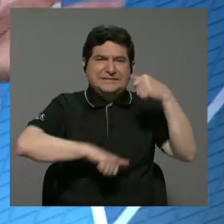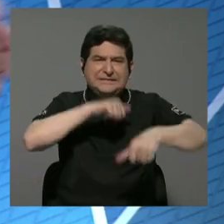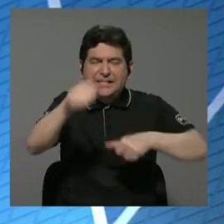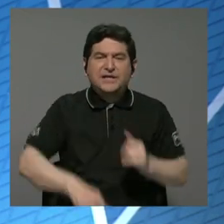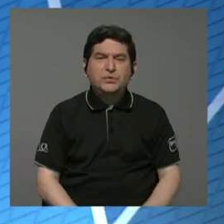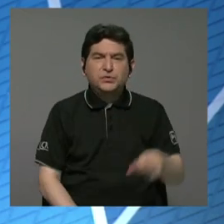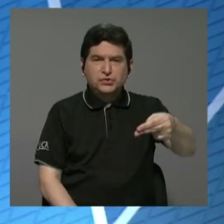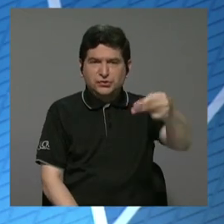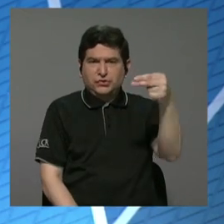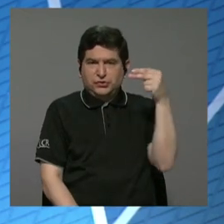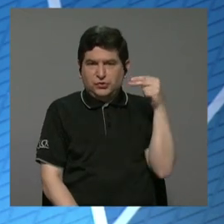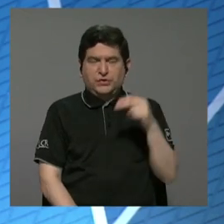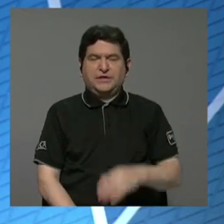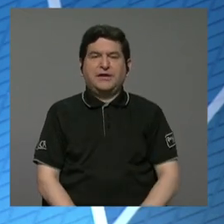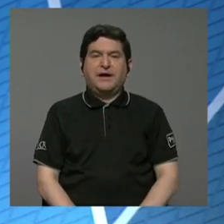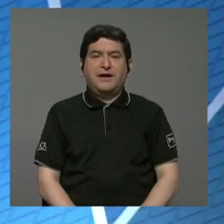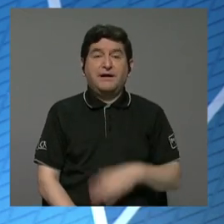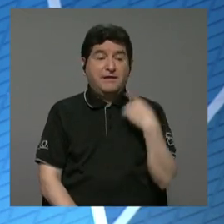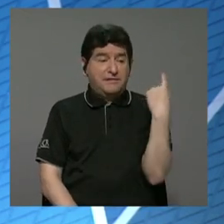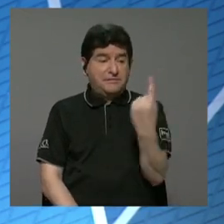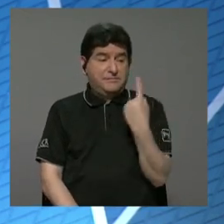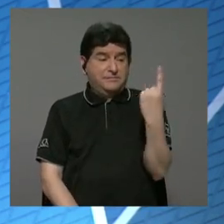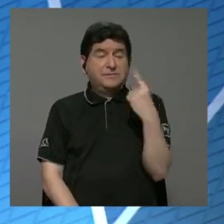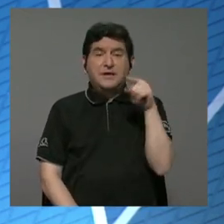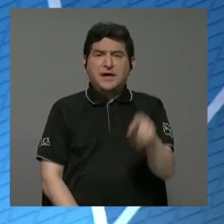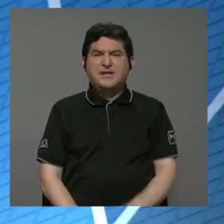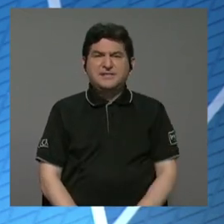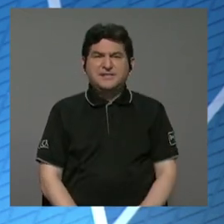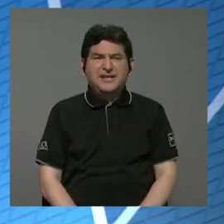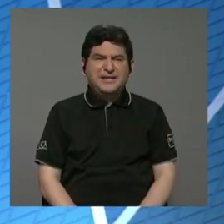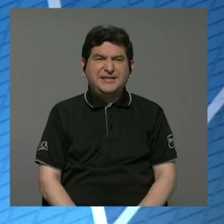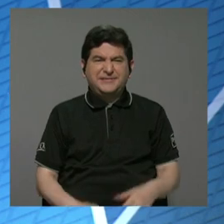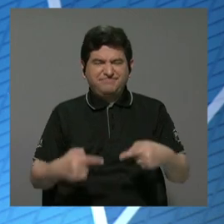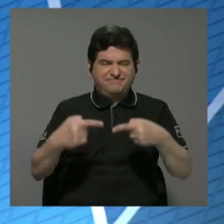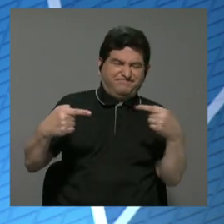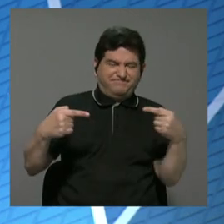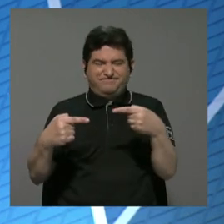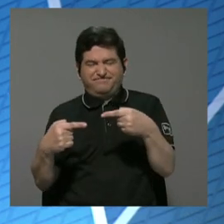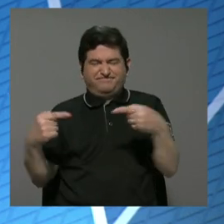histórica, porque realmente pues siempre ha habido esa fricción, ¿verdad?